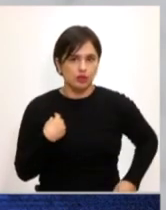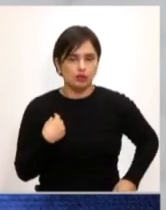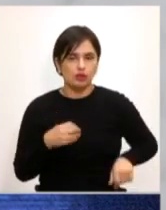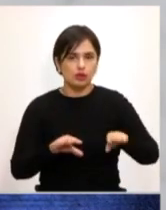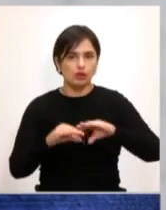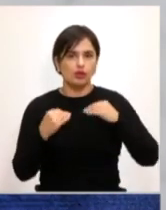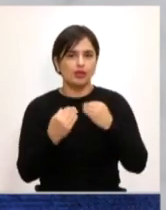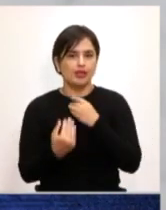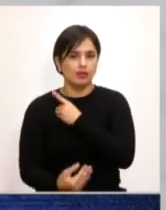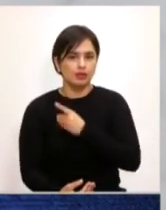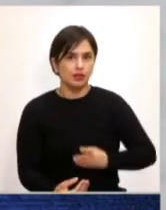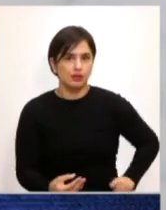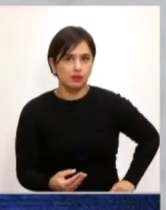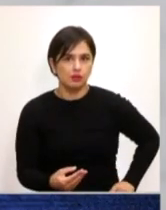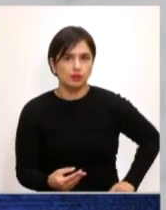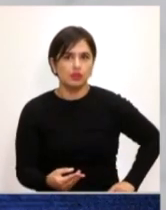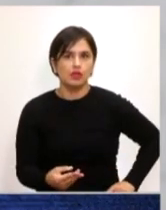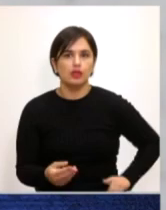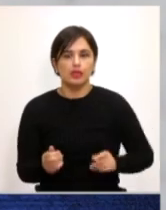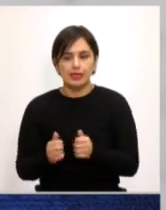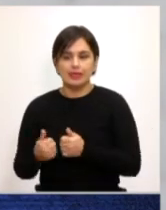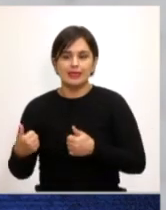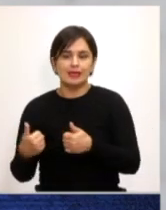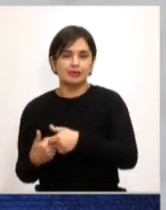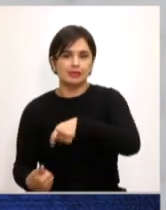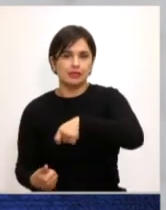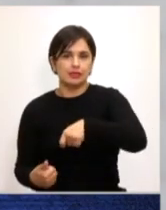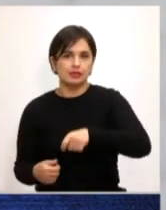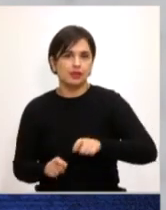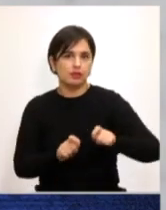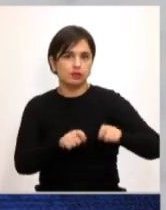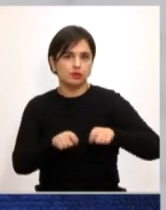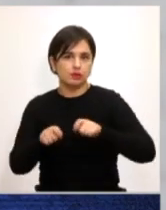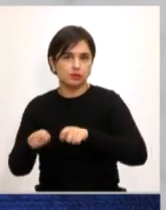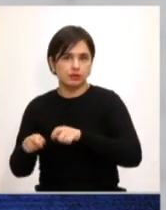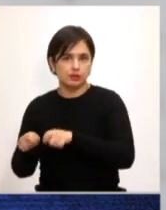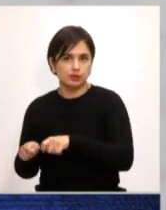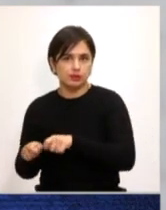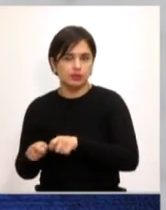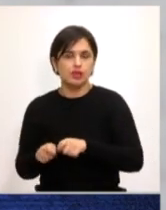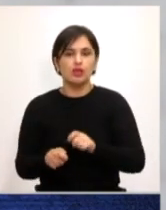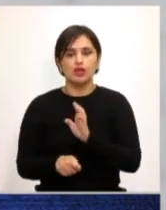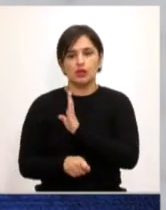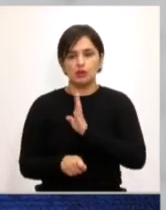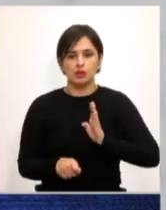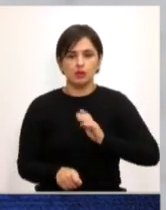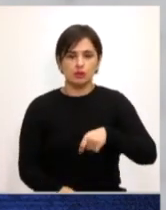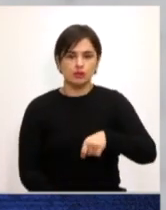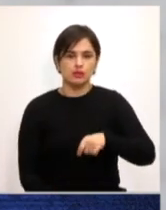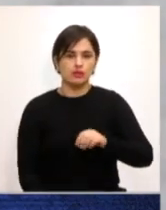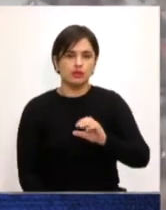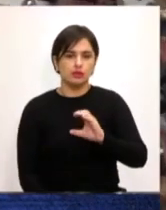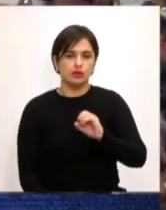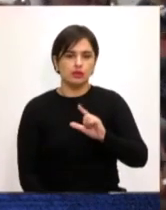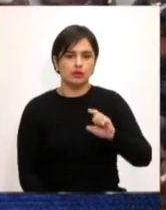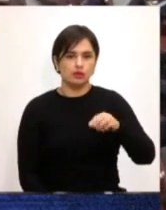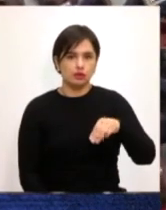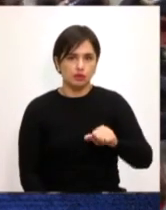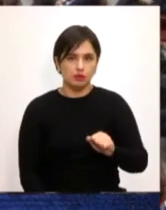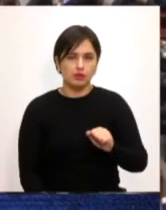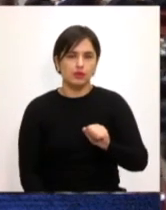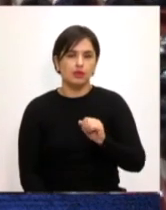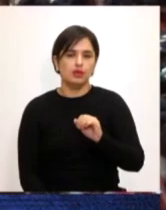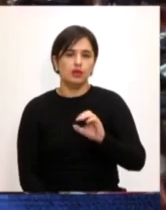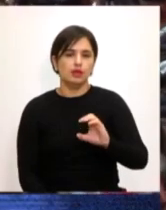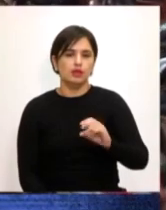de Diputados y la Mesa de este Senado, compuesta entonces por los senadores Juan Antonio Coloma y